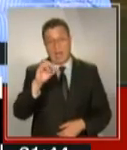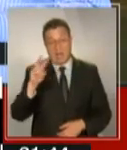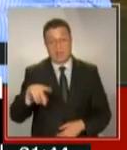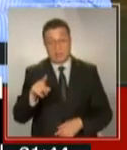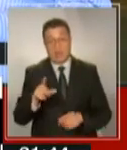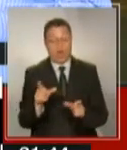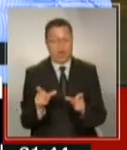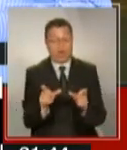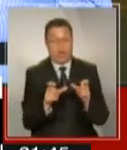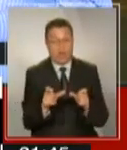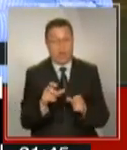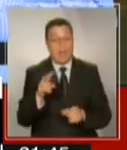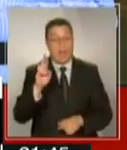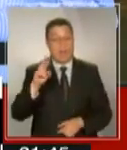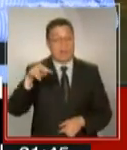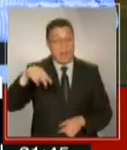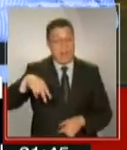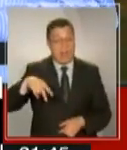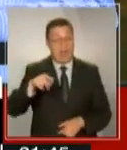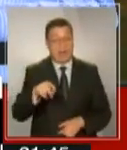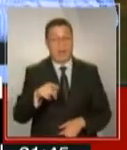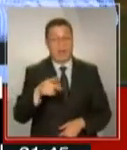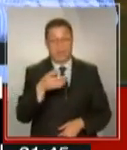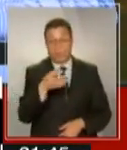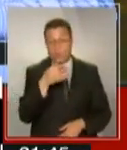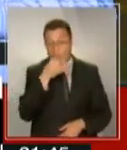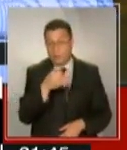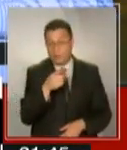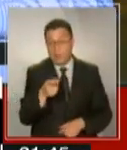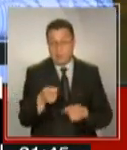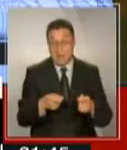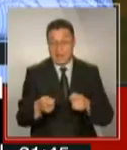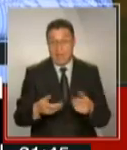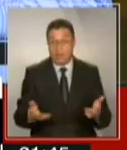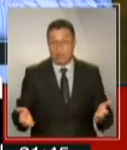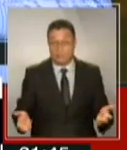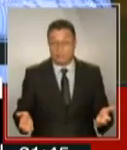controlador de rehenes, digo, siguiendo su propia metáfora del mercado.